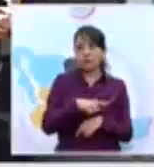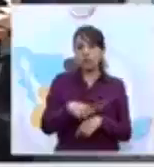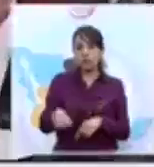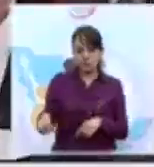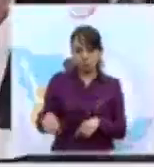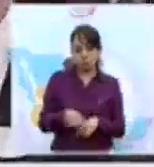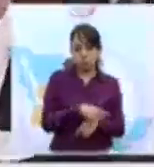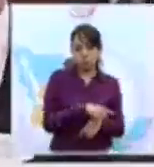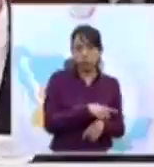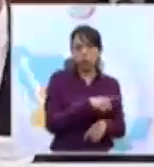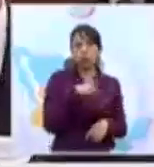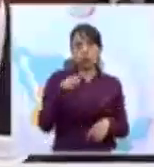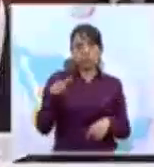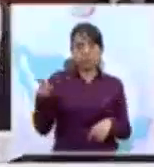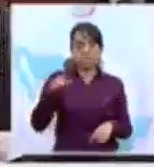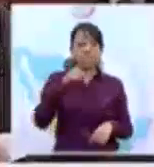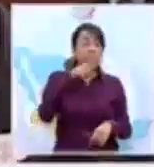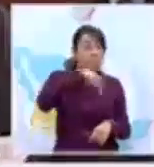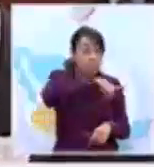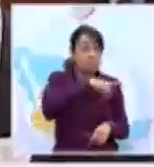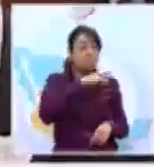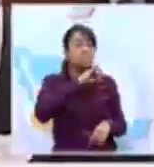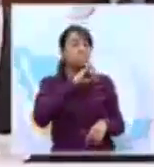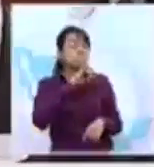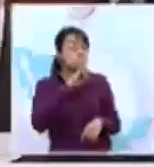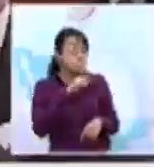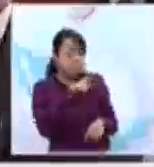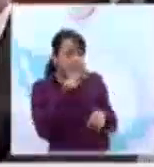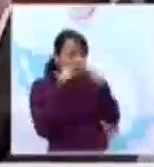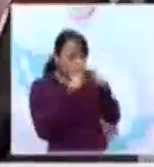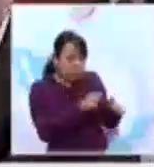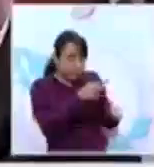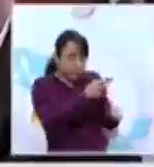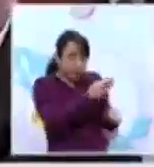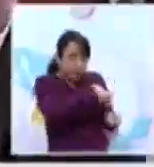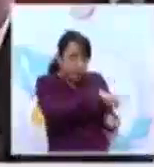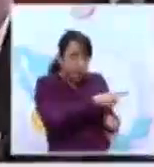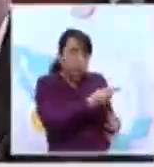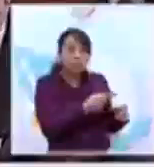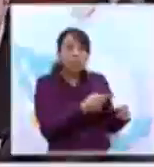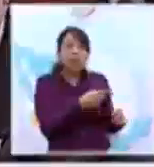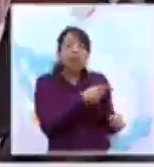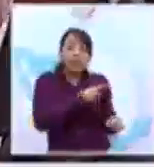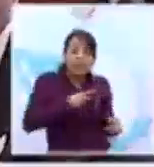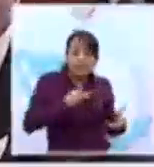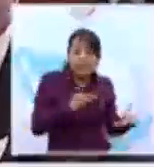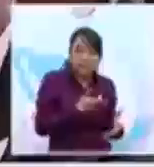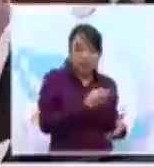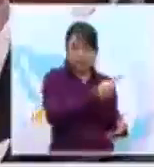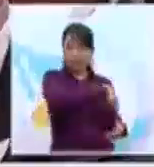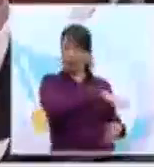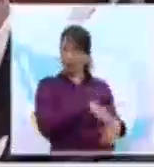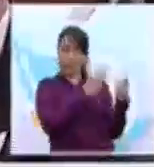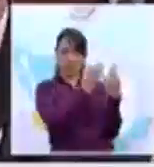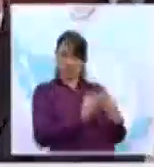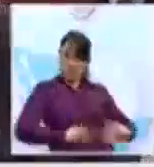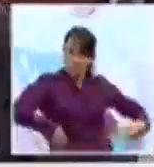que tenían? Esa es la tarea, pero no está considerada. Y es lo que se llamaría perspectiva de familia en las políticas públicas.